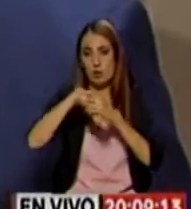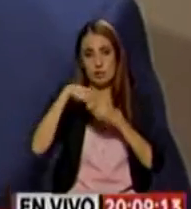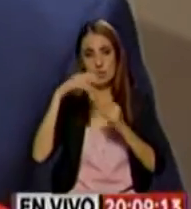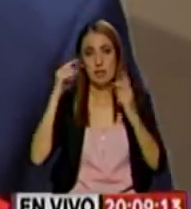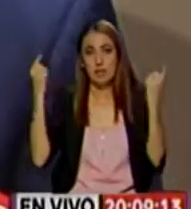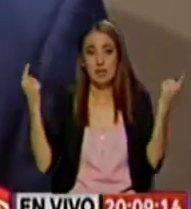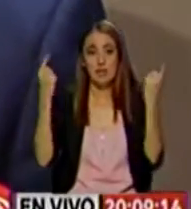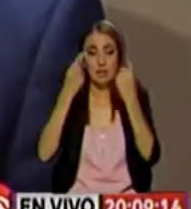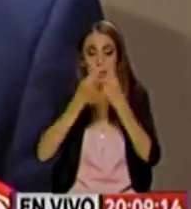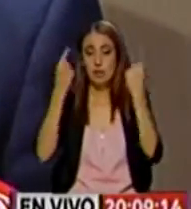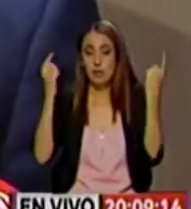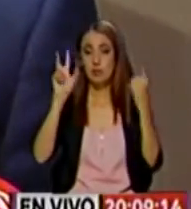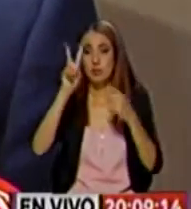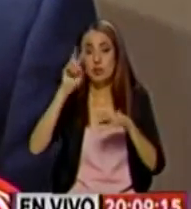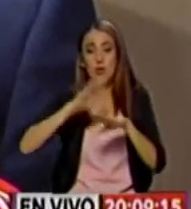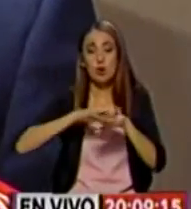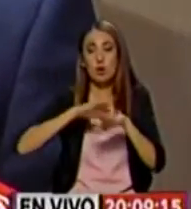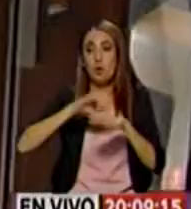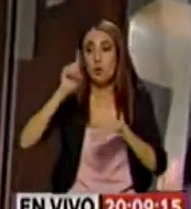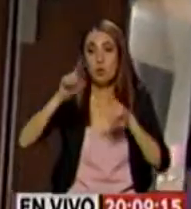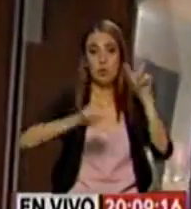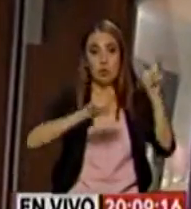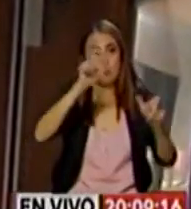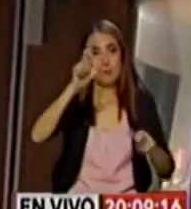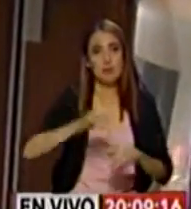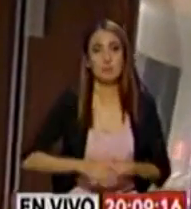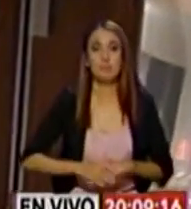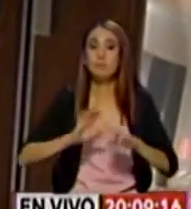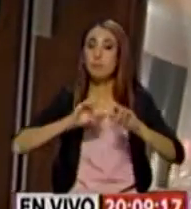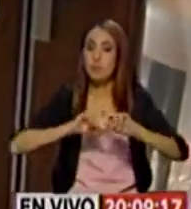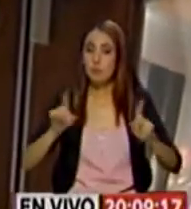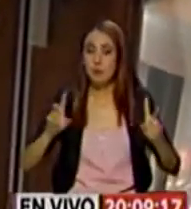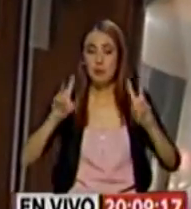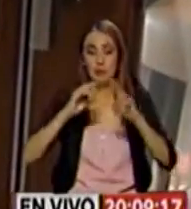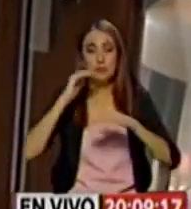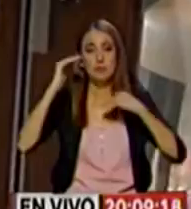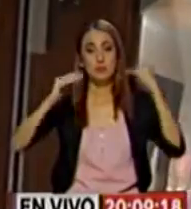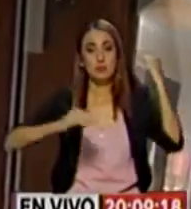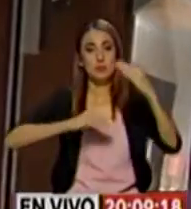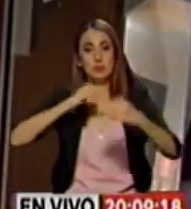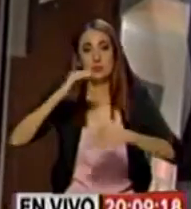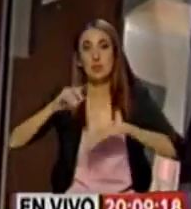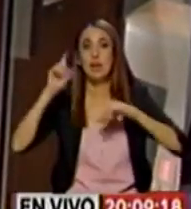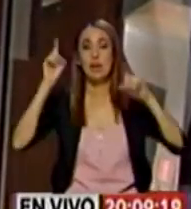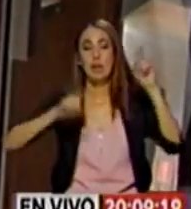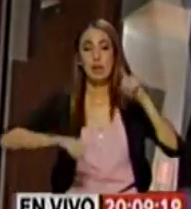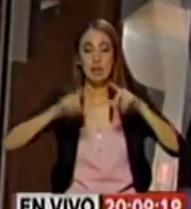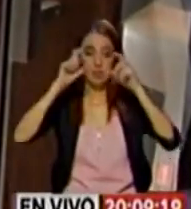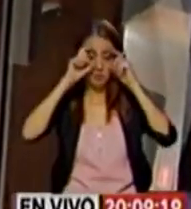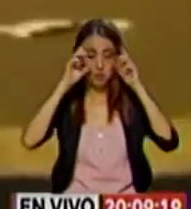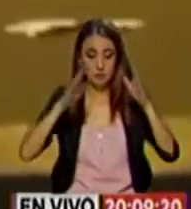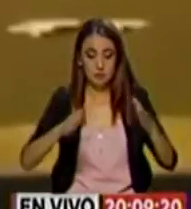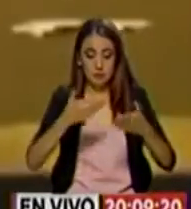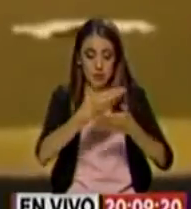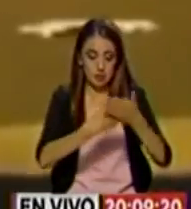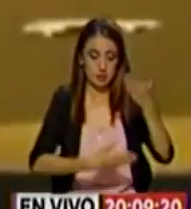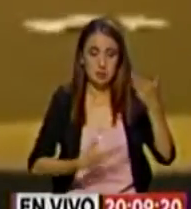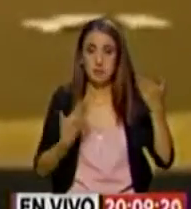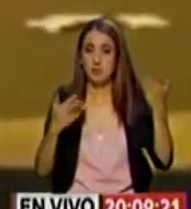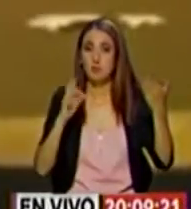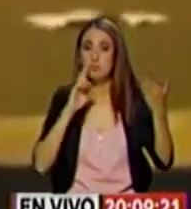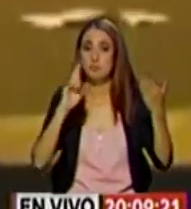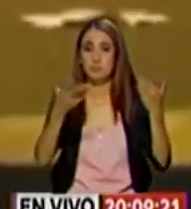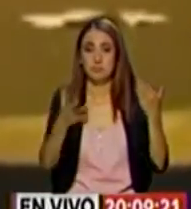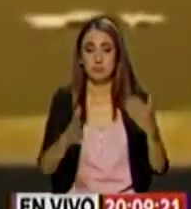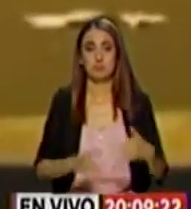de los dos procesados por el delito de asesinato. Sin embargo, detalla que el proceso pasó por varios fiscales y ninguno ha emitido un